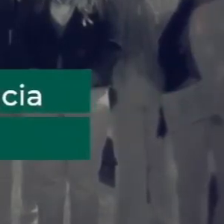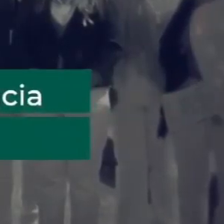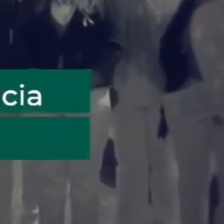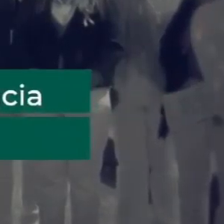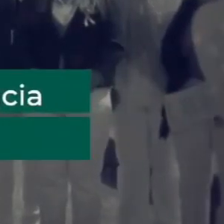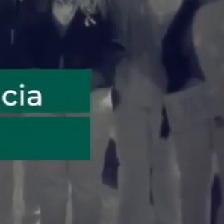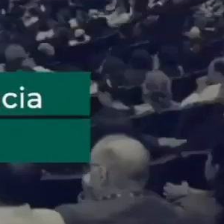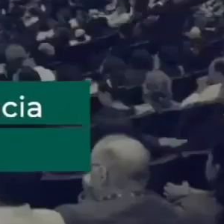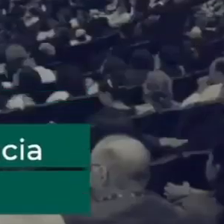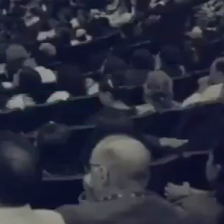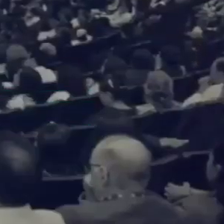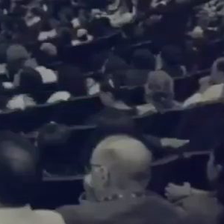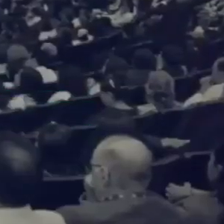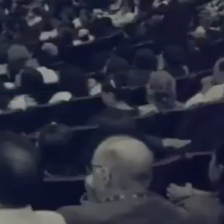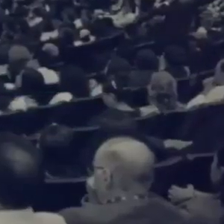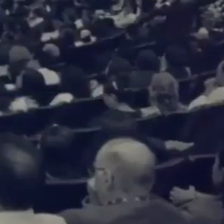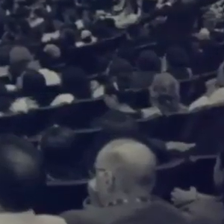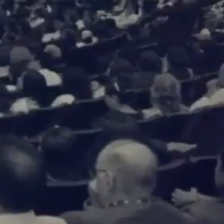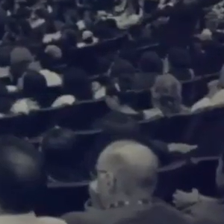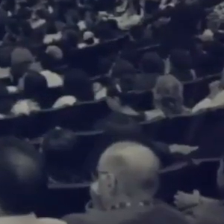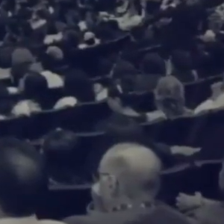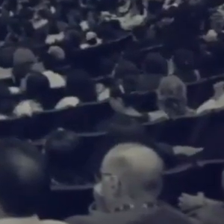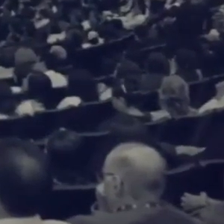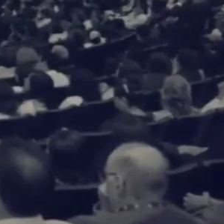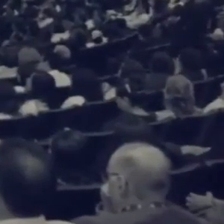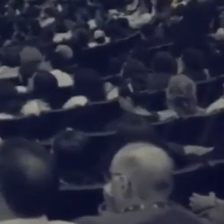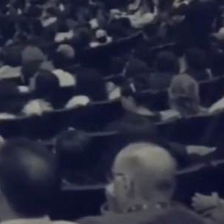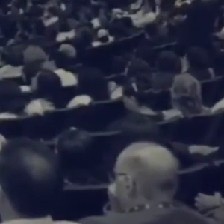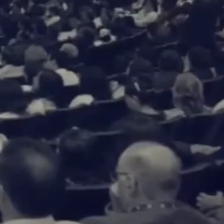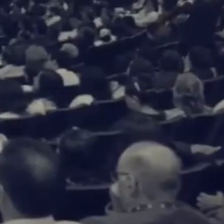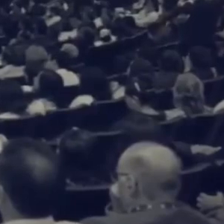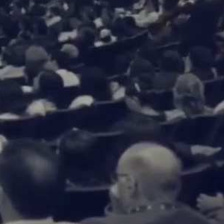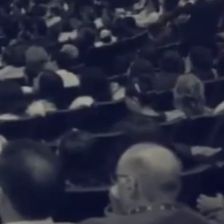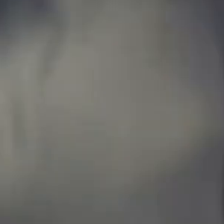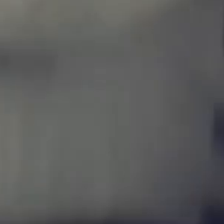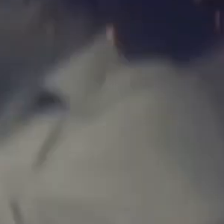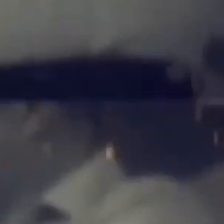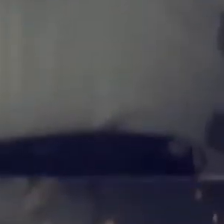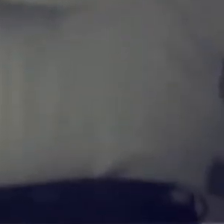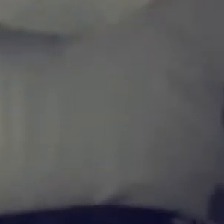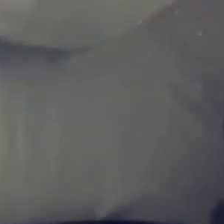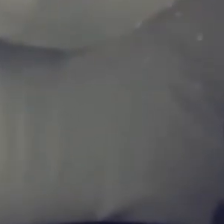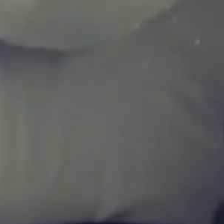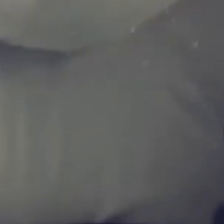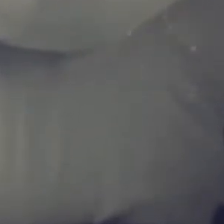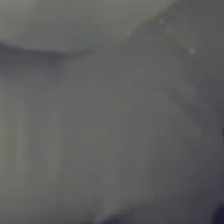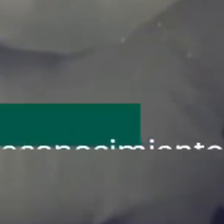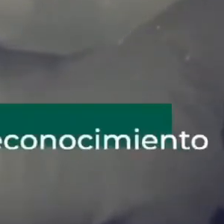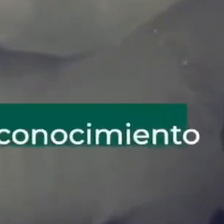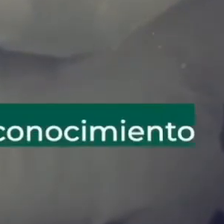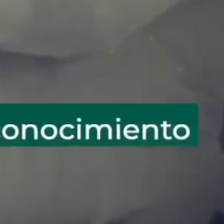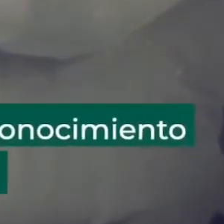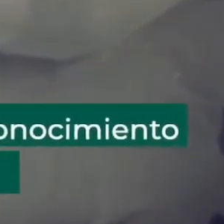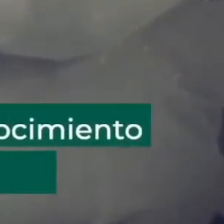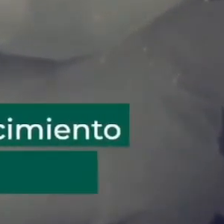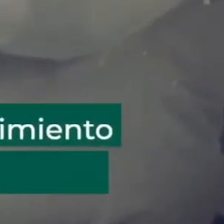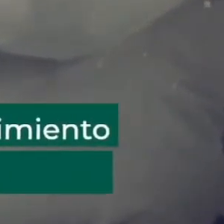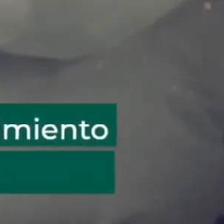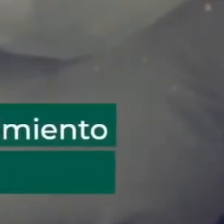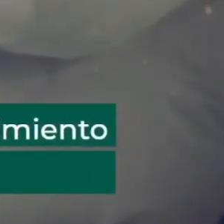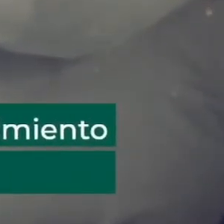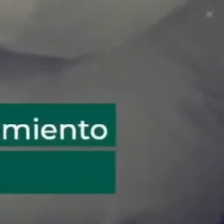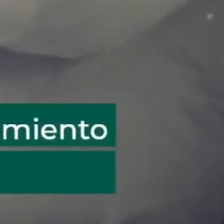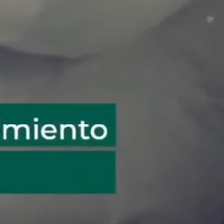violencia contra las mujeres. El IMSS implementa un protocolo de atención de urgencias Código Infarto. mundo. Fernando Platas, medallista olímpico en